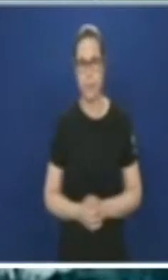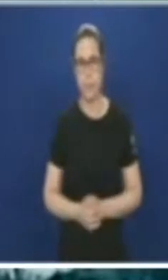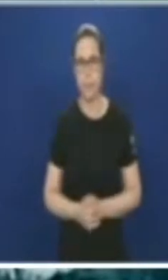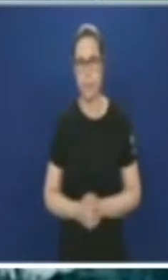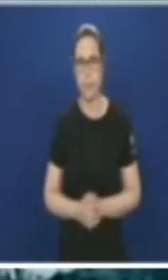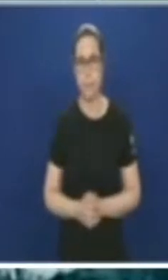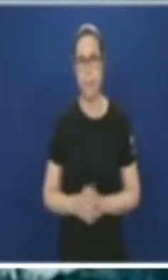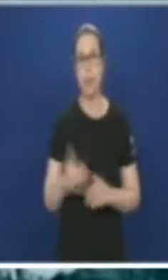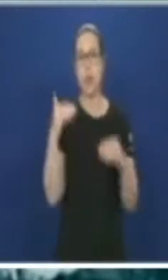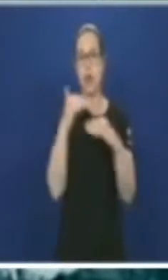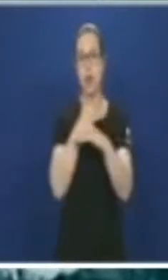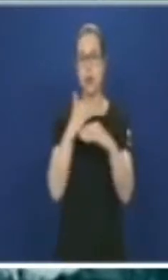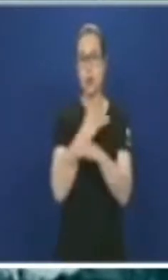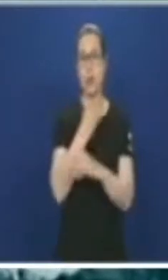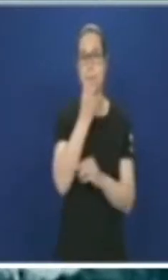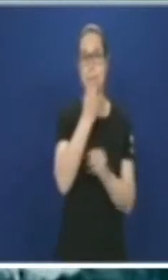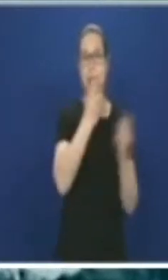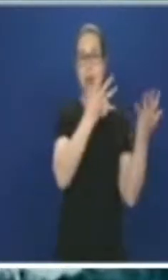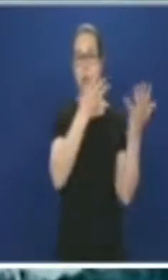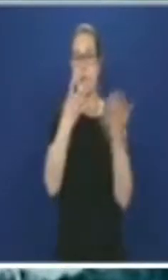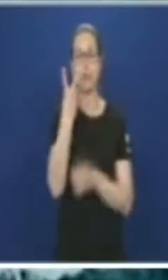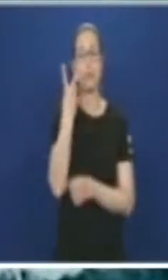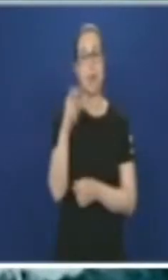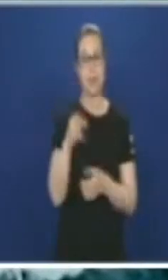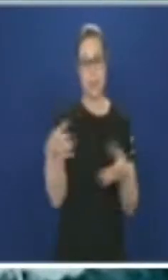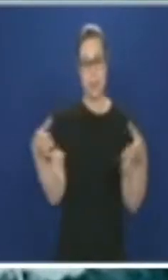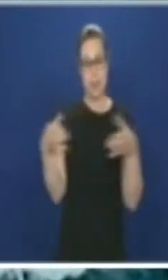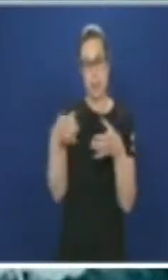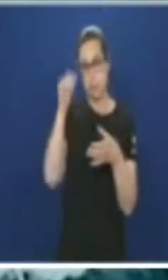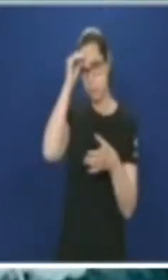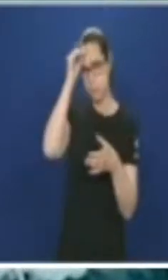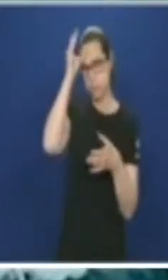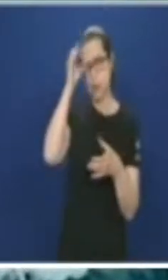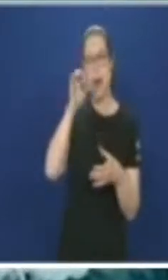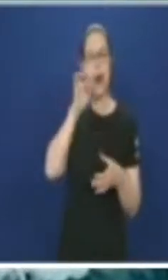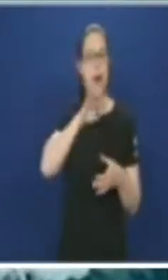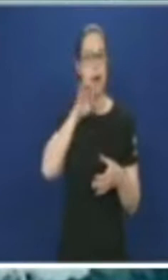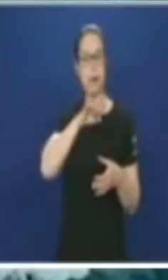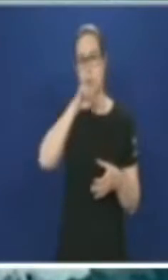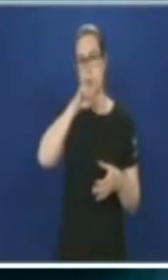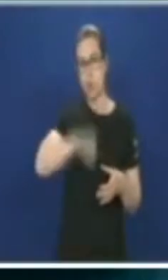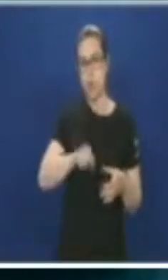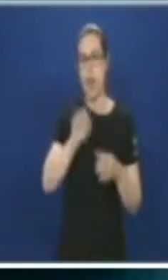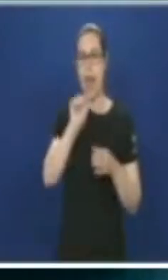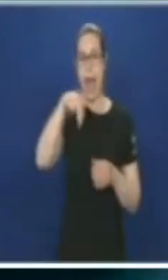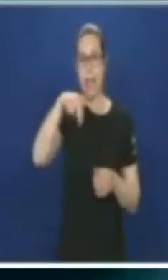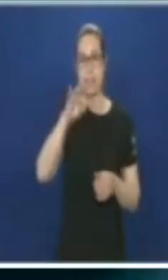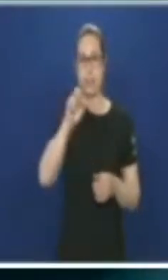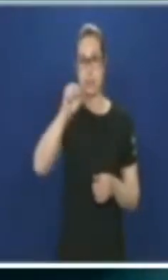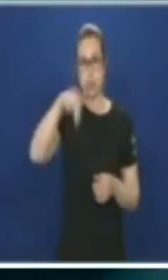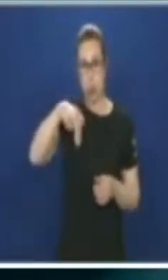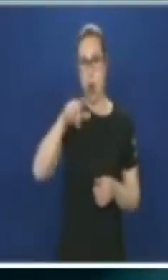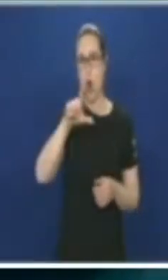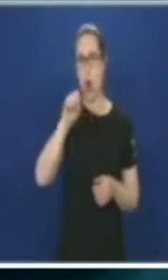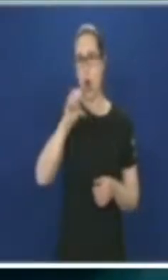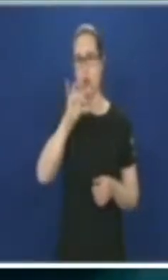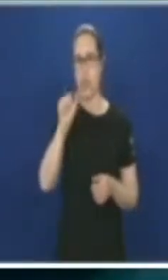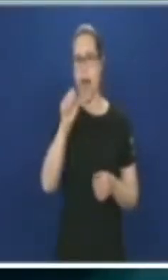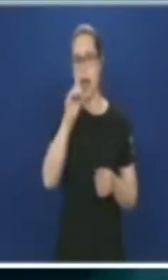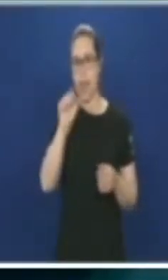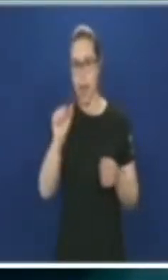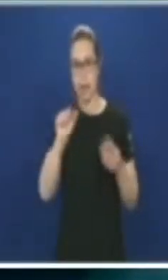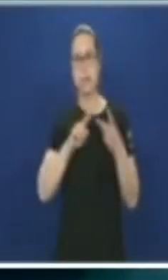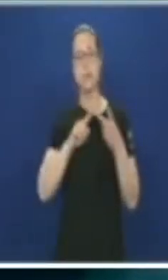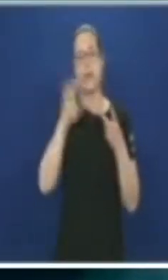En outubro do ano 1920, un grupo de intelectuais galeguistas liderados por Antón Losada Diéguez, Vicente Risco, Castelao,